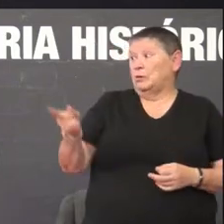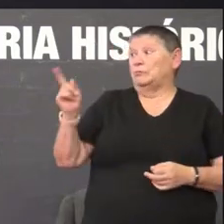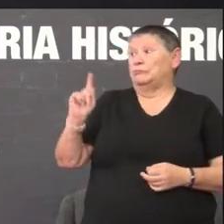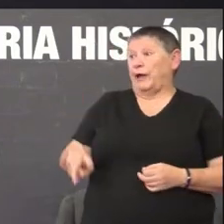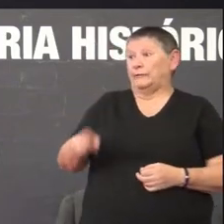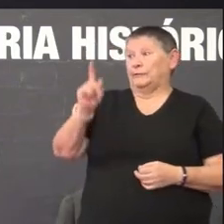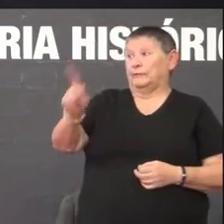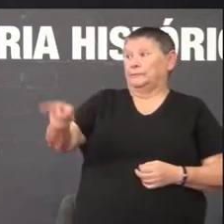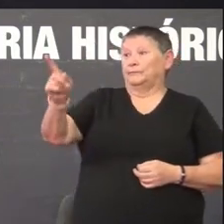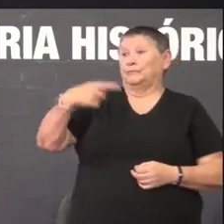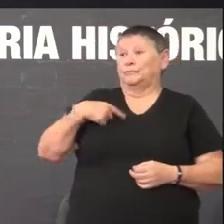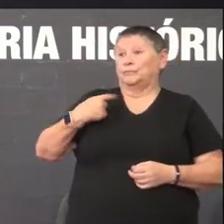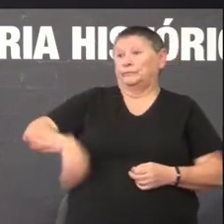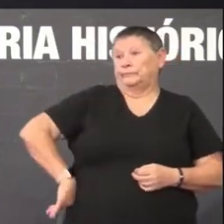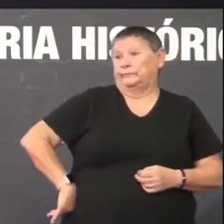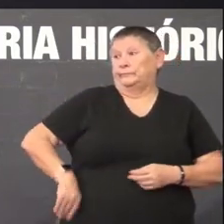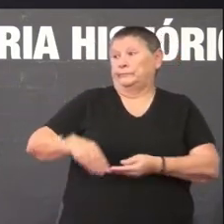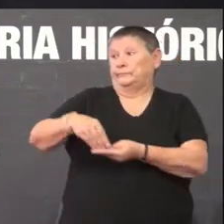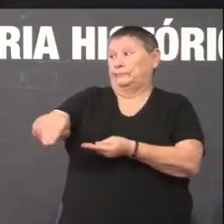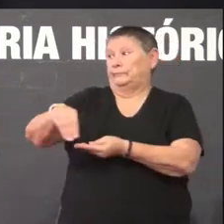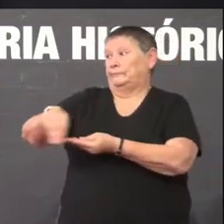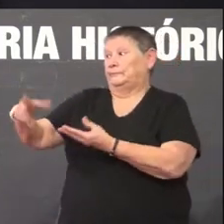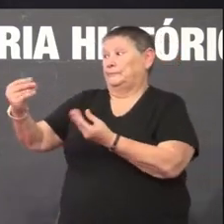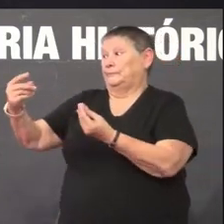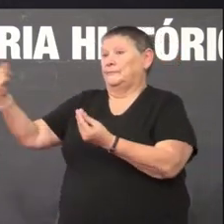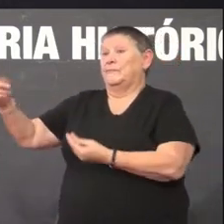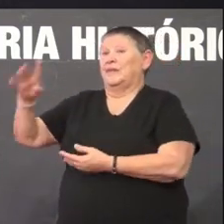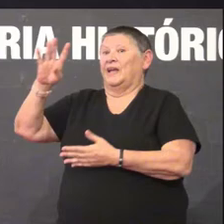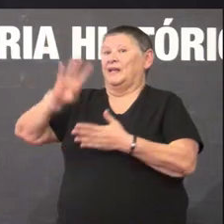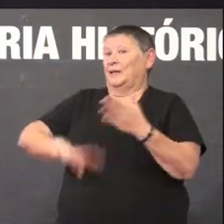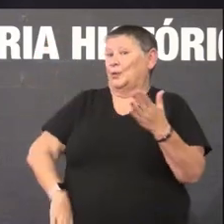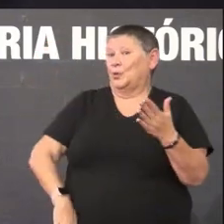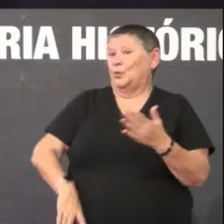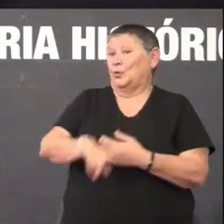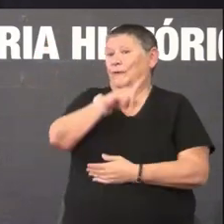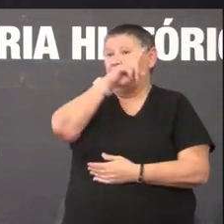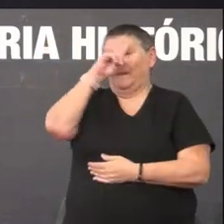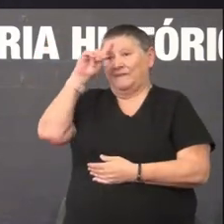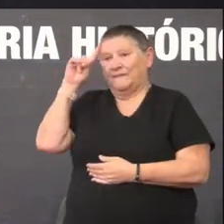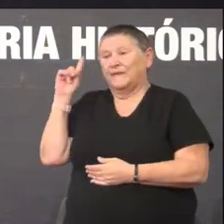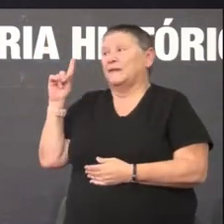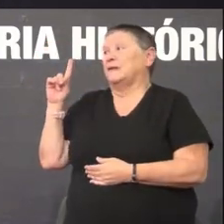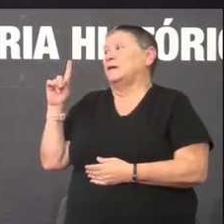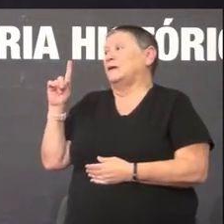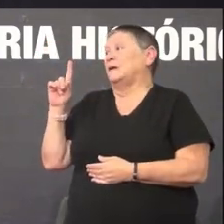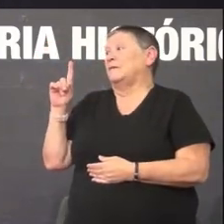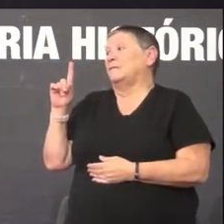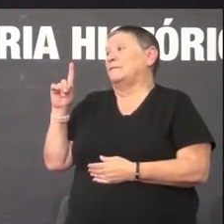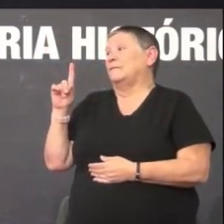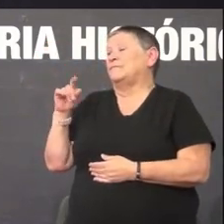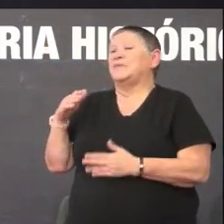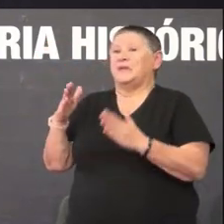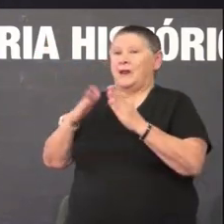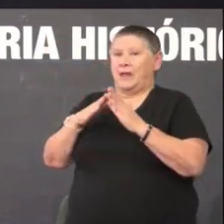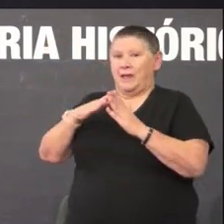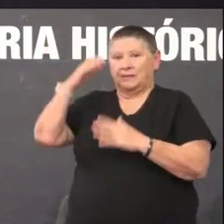repartido dinero a todo el mundo, en Cataluña, en Madrid y en la Casa Real.